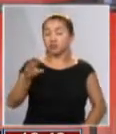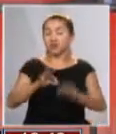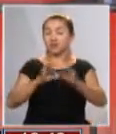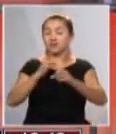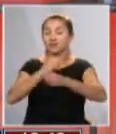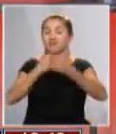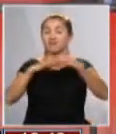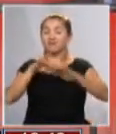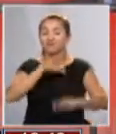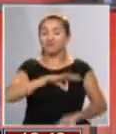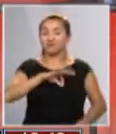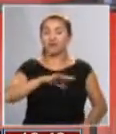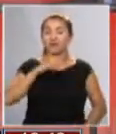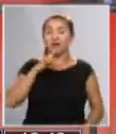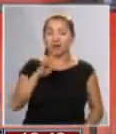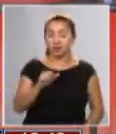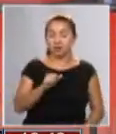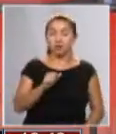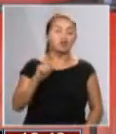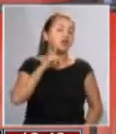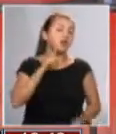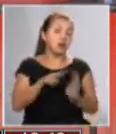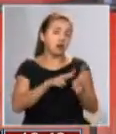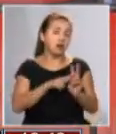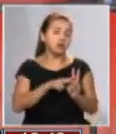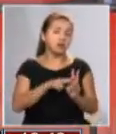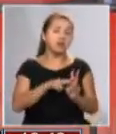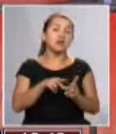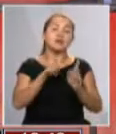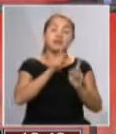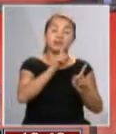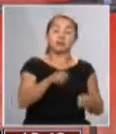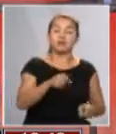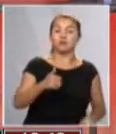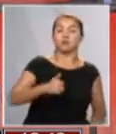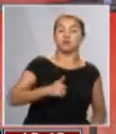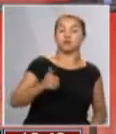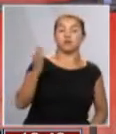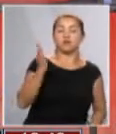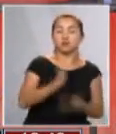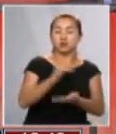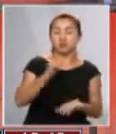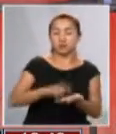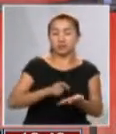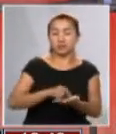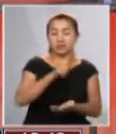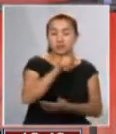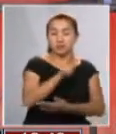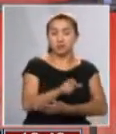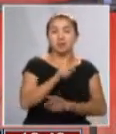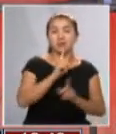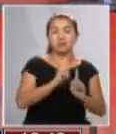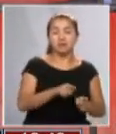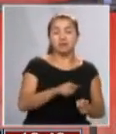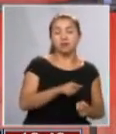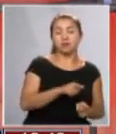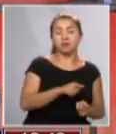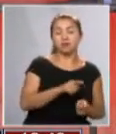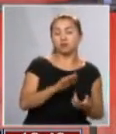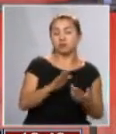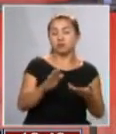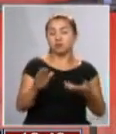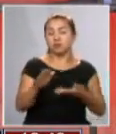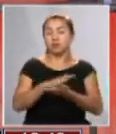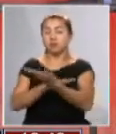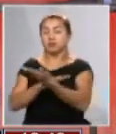el delito tributario es cometido por aquella persona que debió cumplir la obligación tributaria, es decir, aquella persona que debió declarar